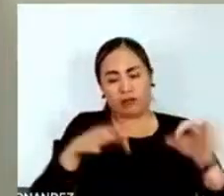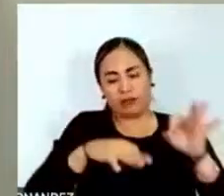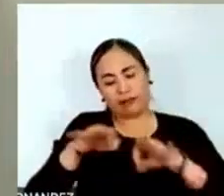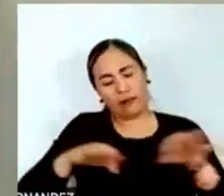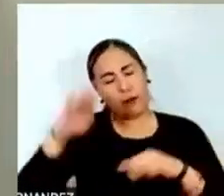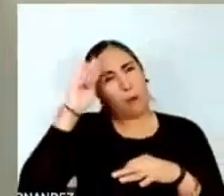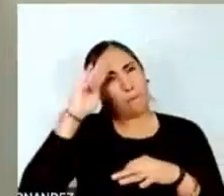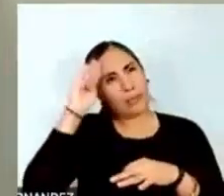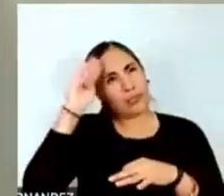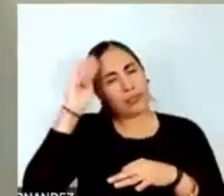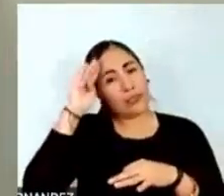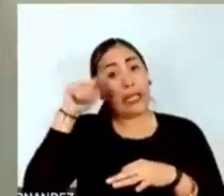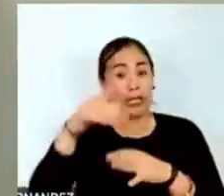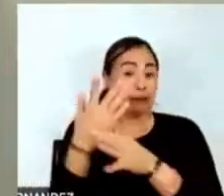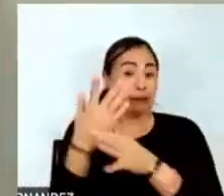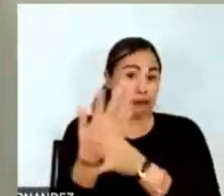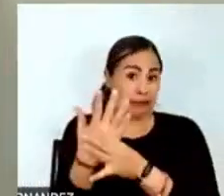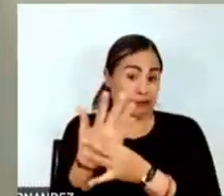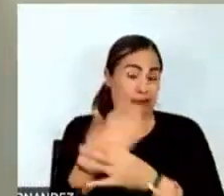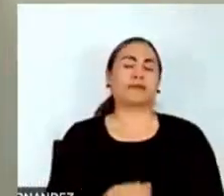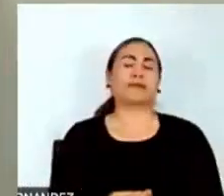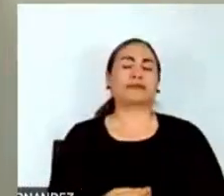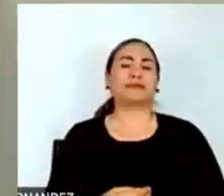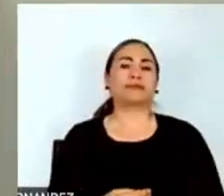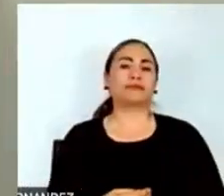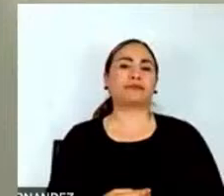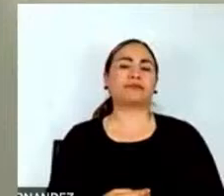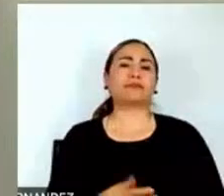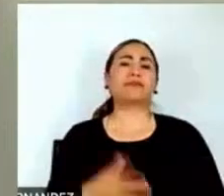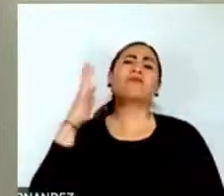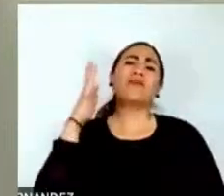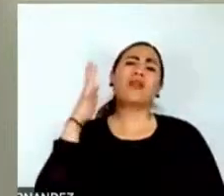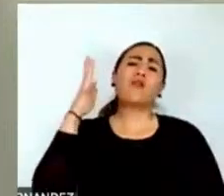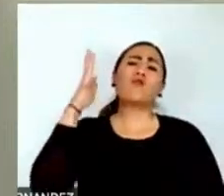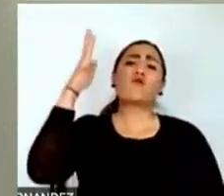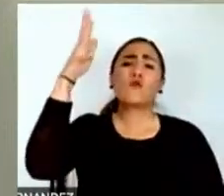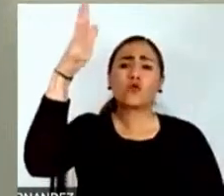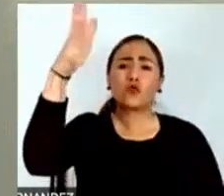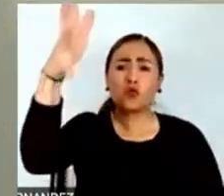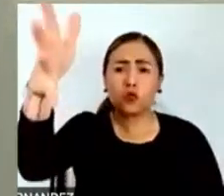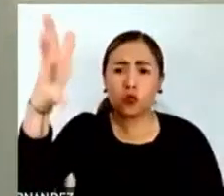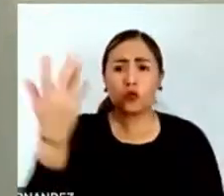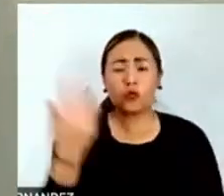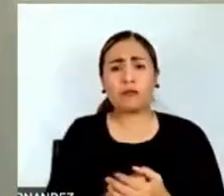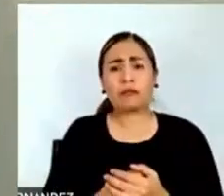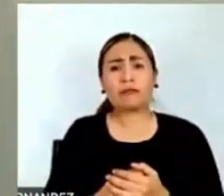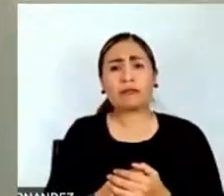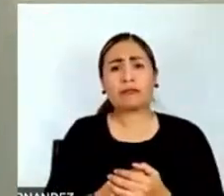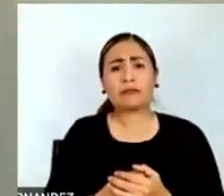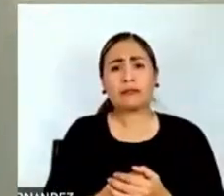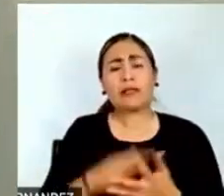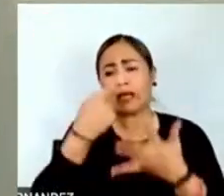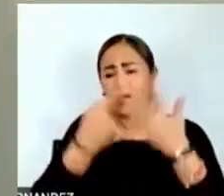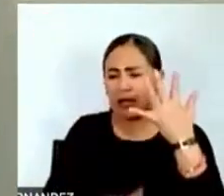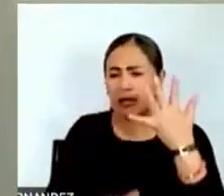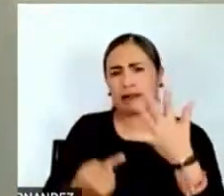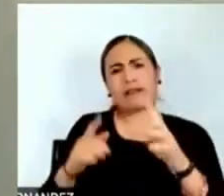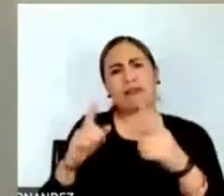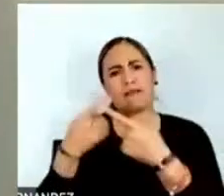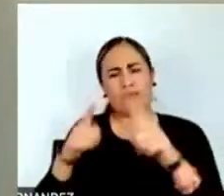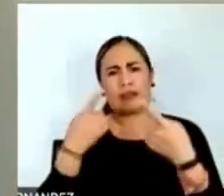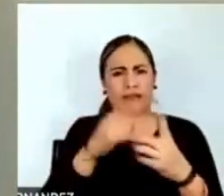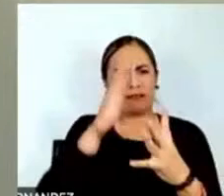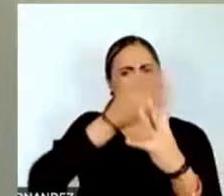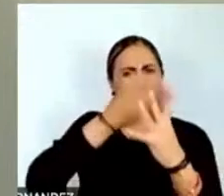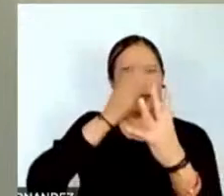siguiente: ¿qué aguarda el futuro para la relación entre las ramas del Estado? Supongo que las críticas